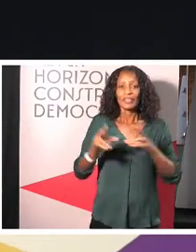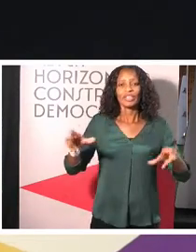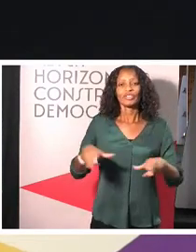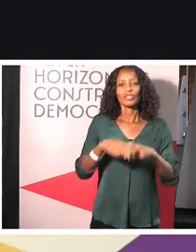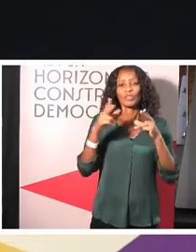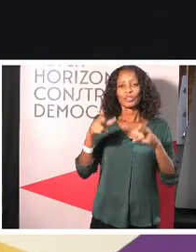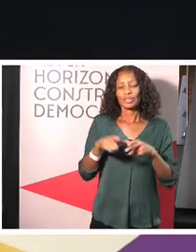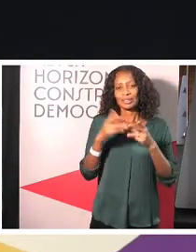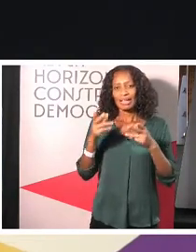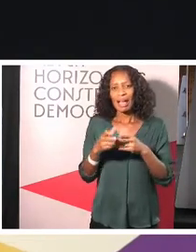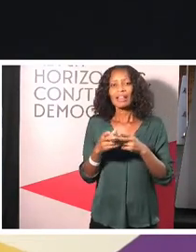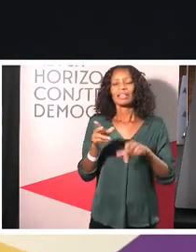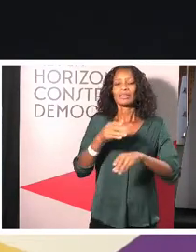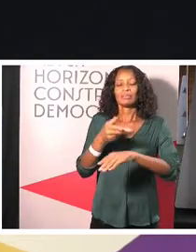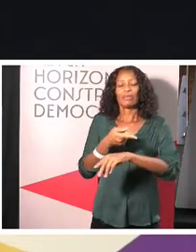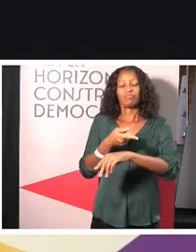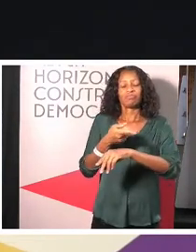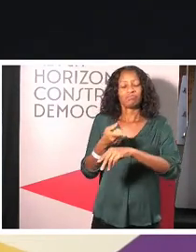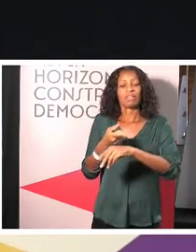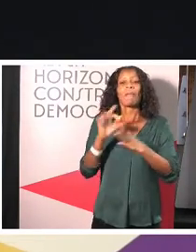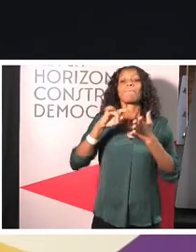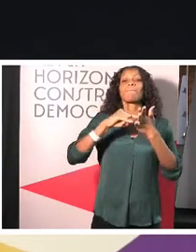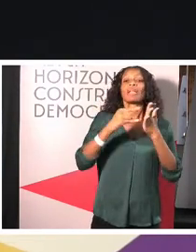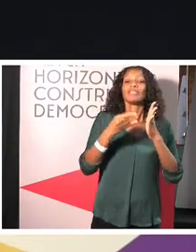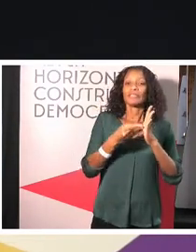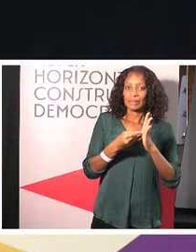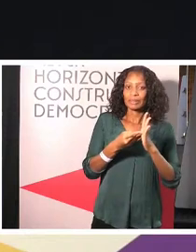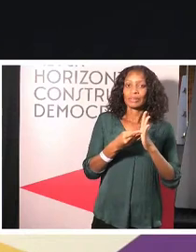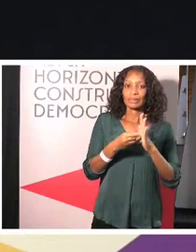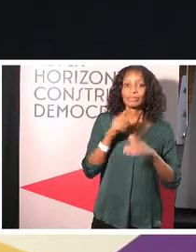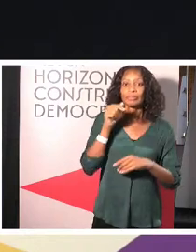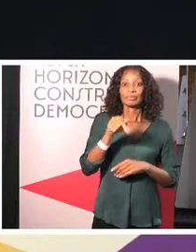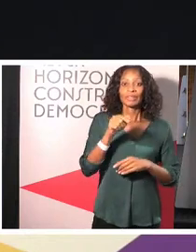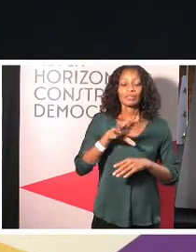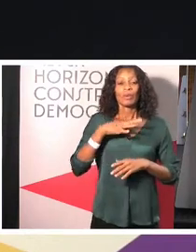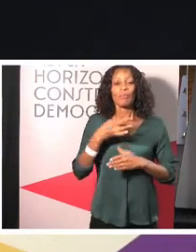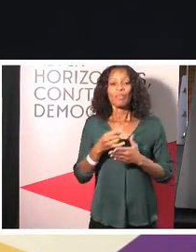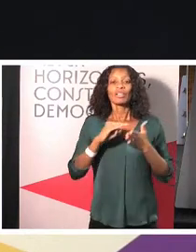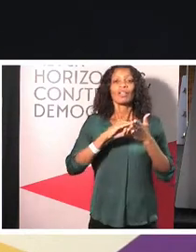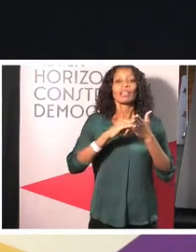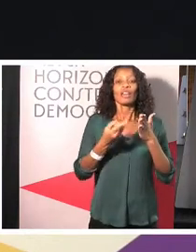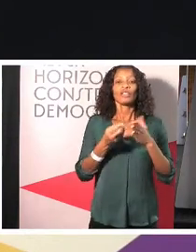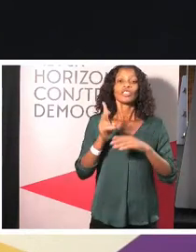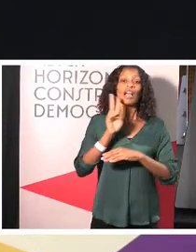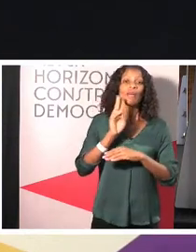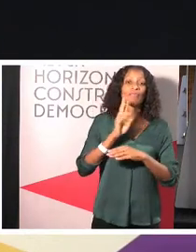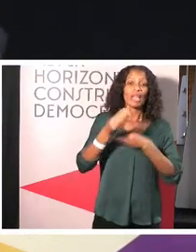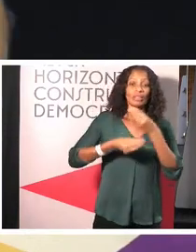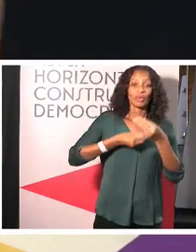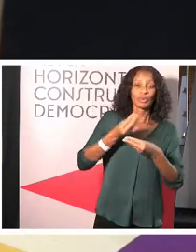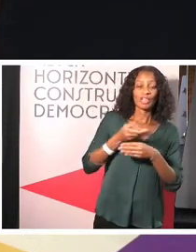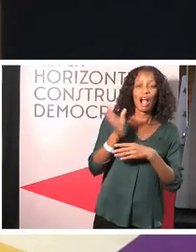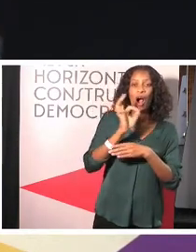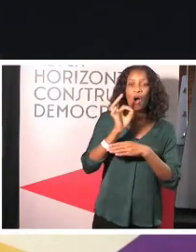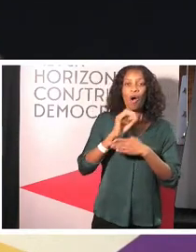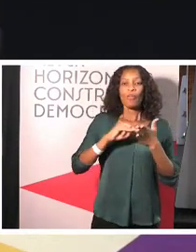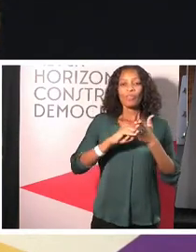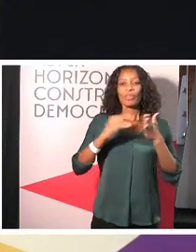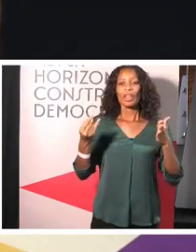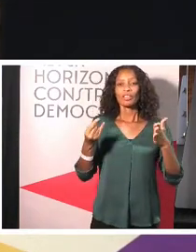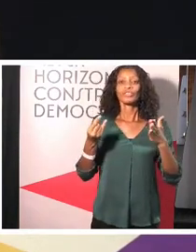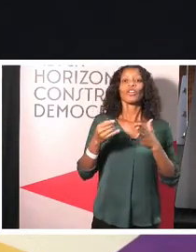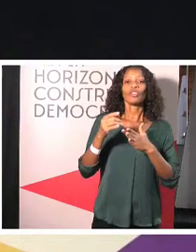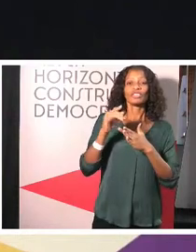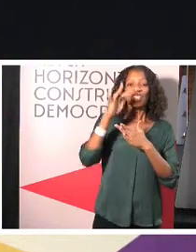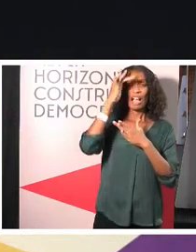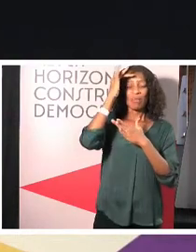nos ha llevado incluso a asumir que, bueno, que podemos utilizar las tecnologías verdes, las tecnologías digitales y, de algún modo,